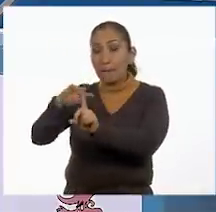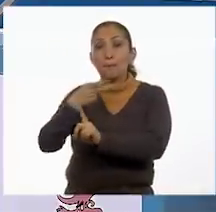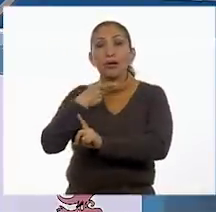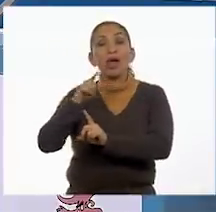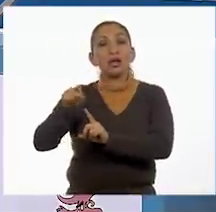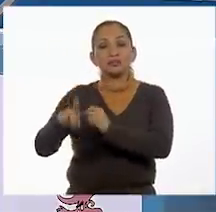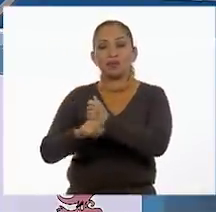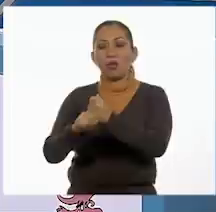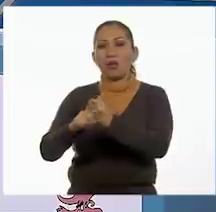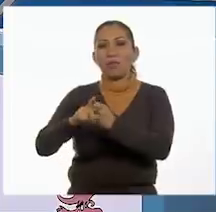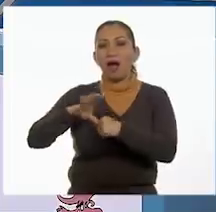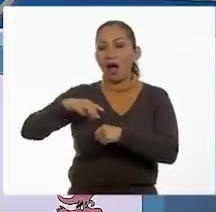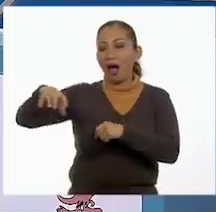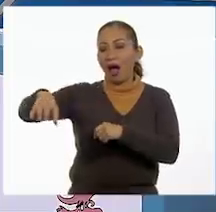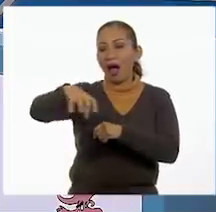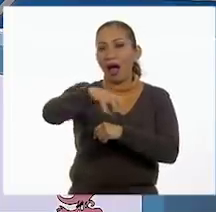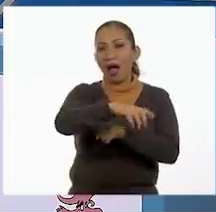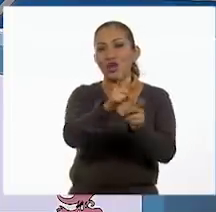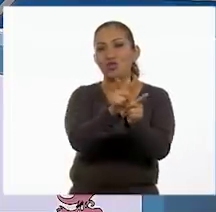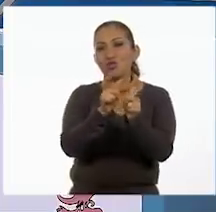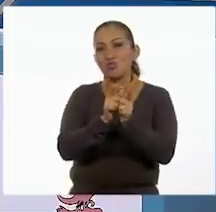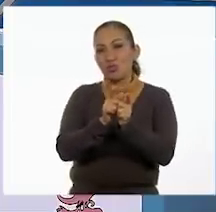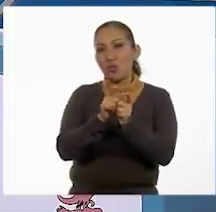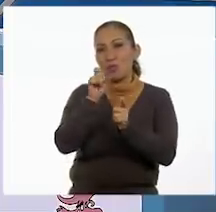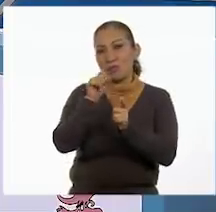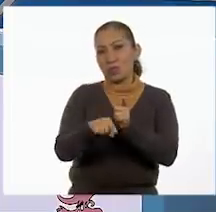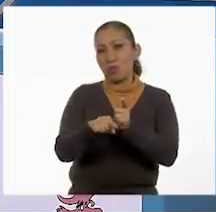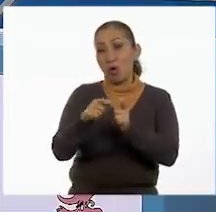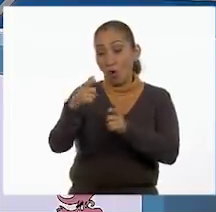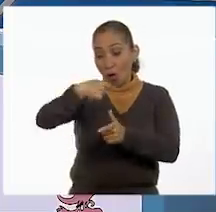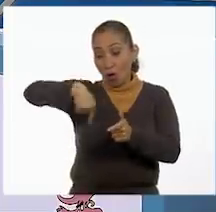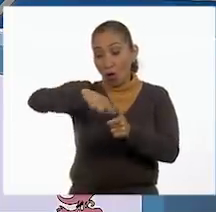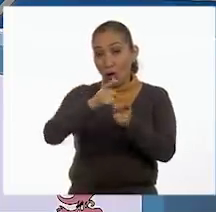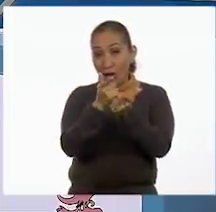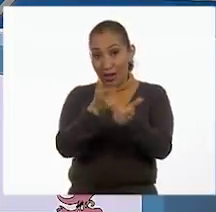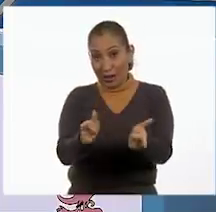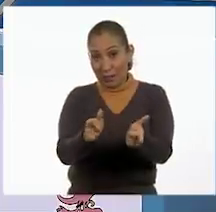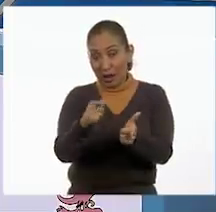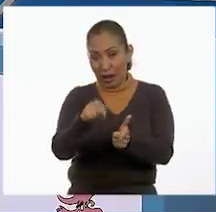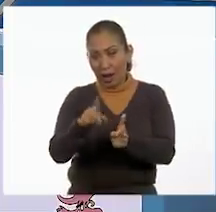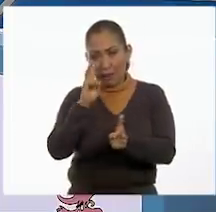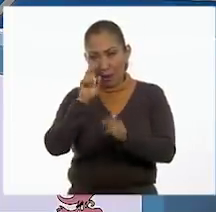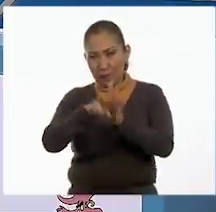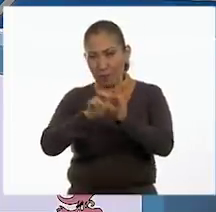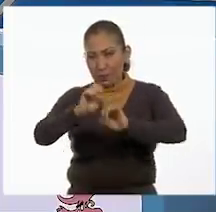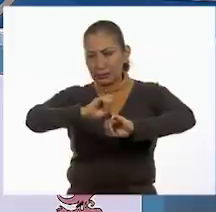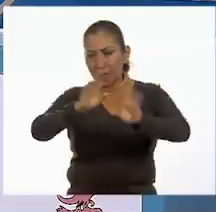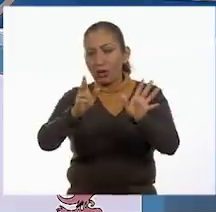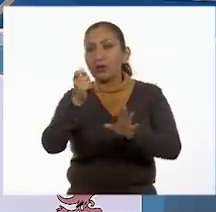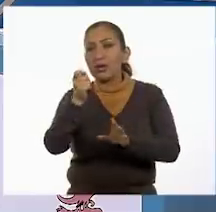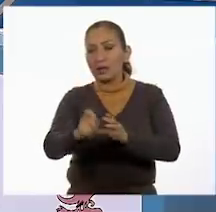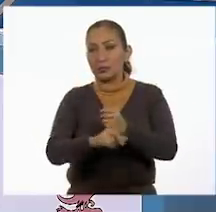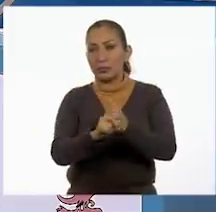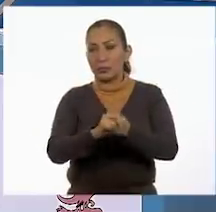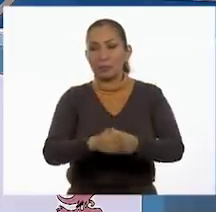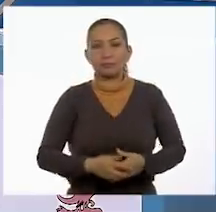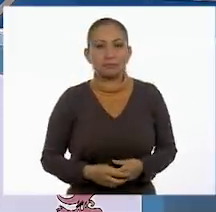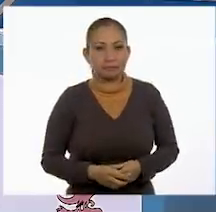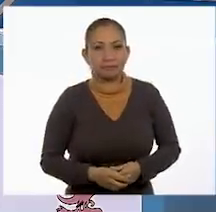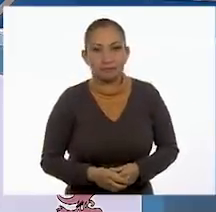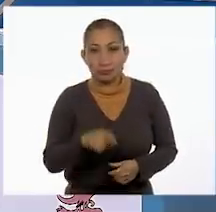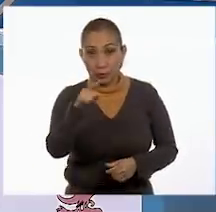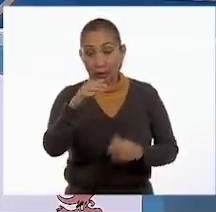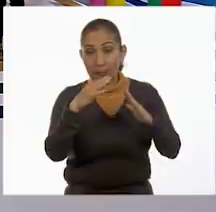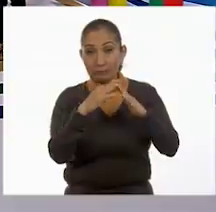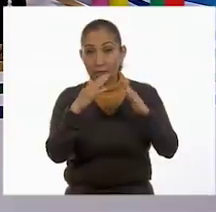eran las rivalidades que existían dentro del Partido Liberal. Ahora vamos a ver un video que explica con mejor detalle estos problemas.